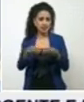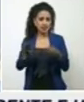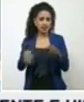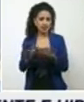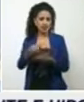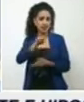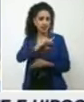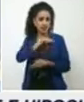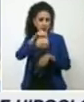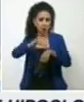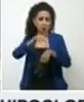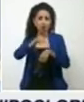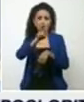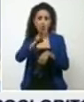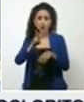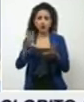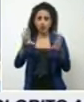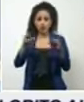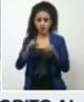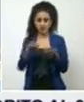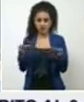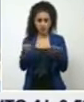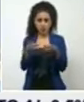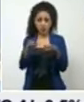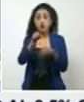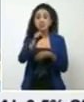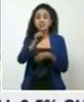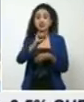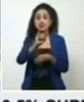ellos, 165, el